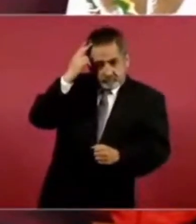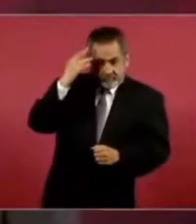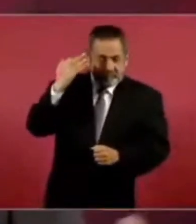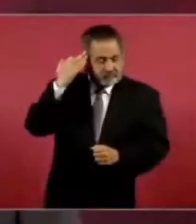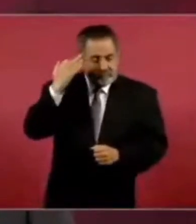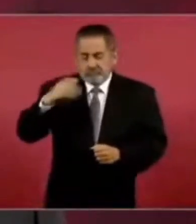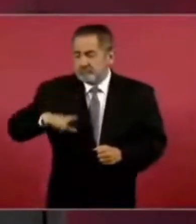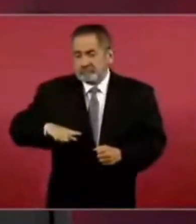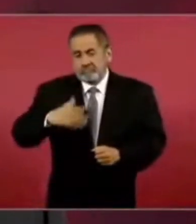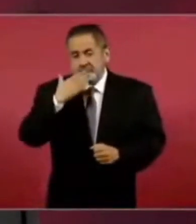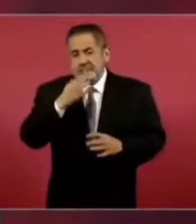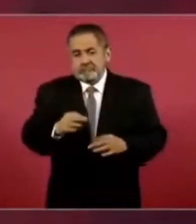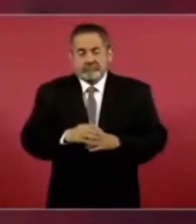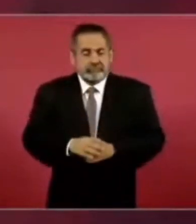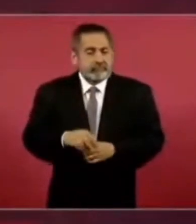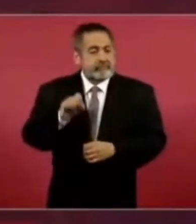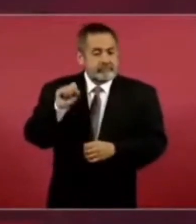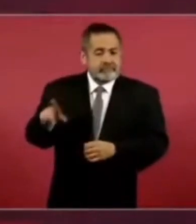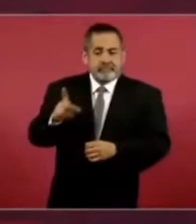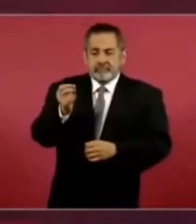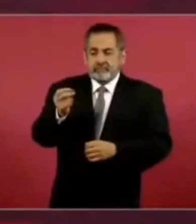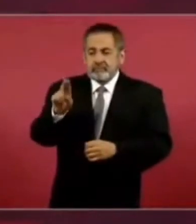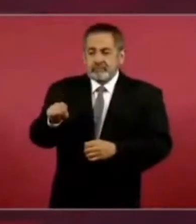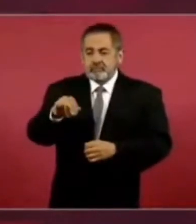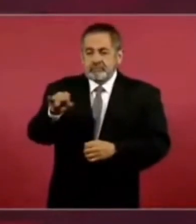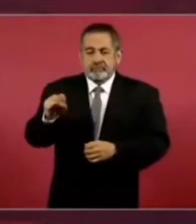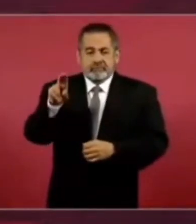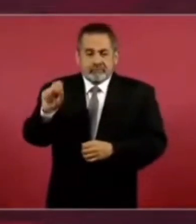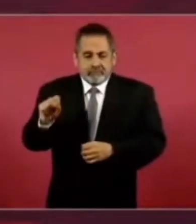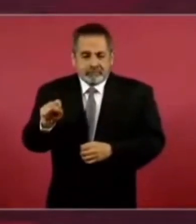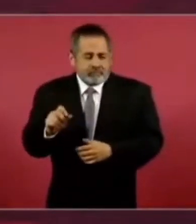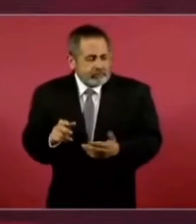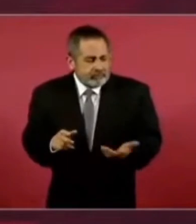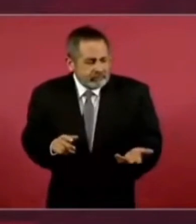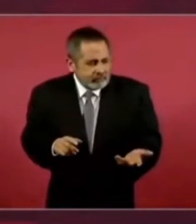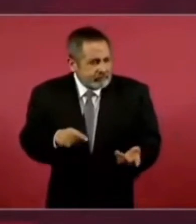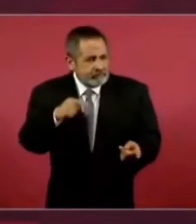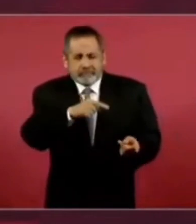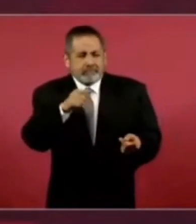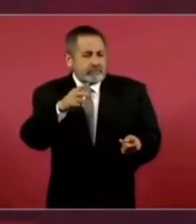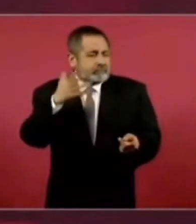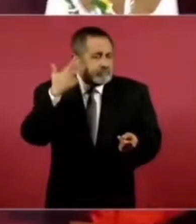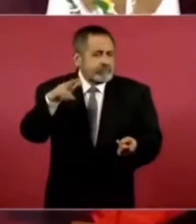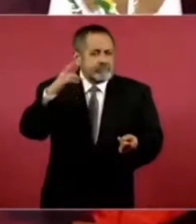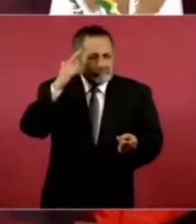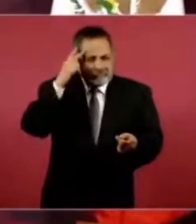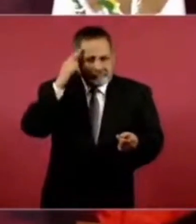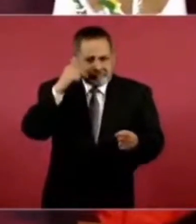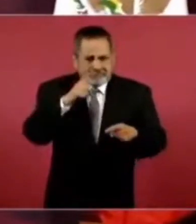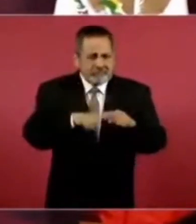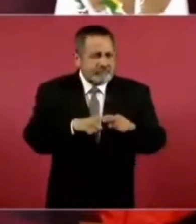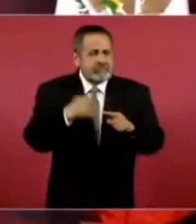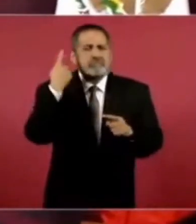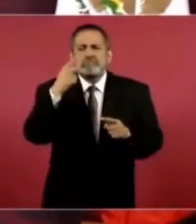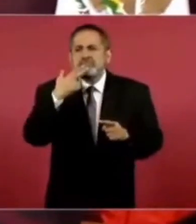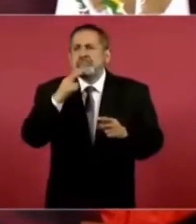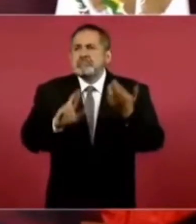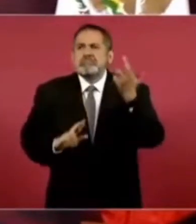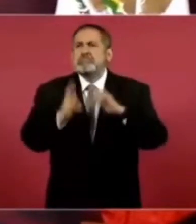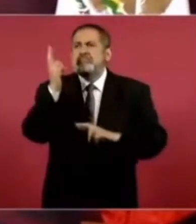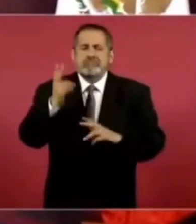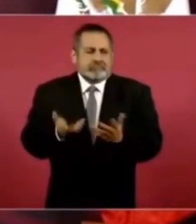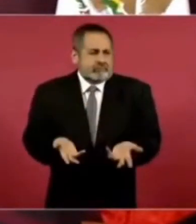Y el mismo don Jesús decía, si hubiese sido bueno, no hubiese habido revolución.